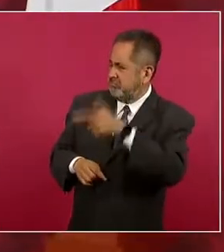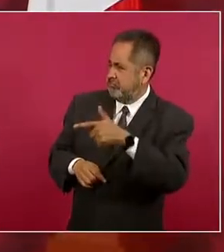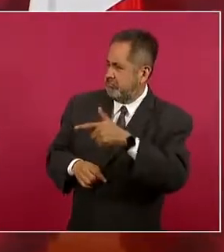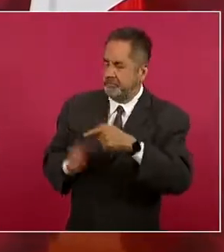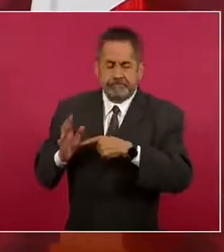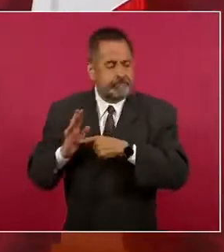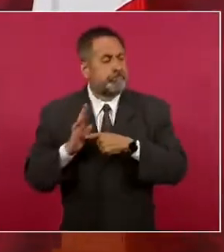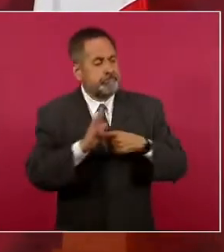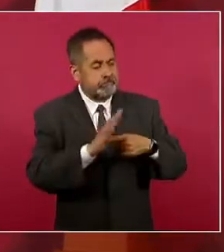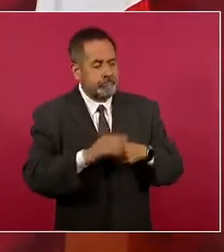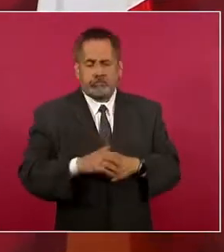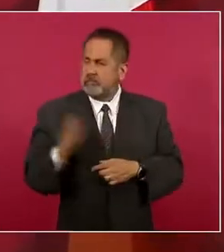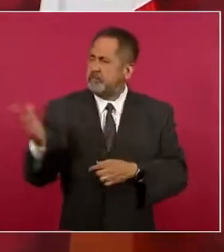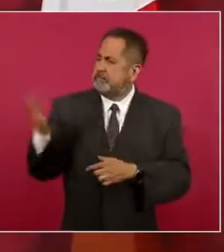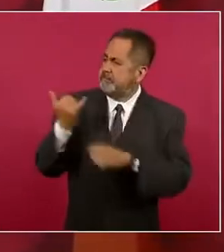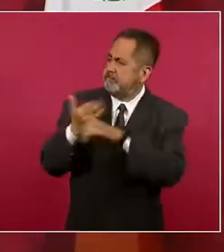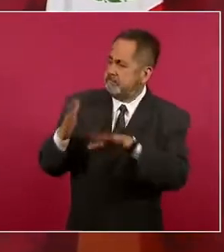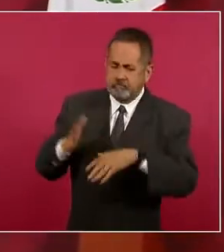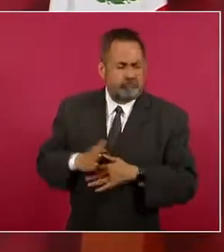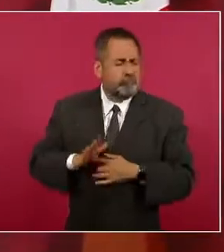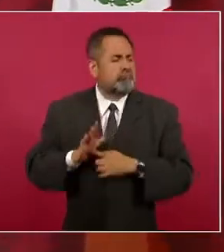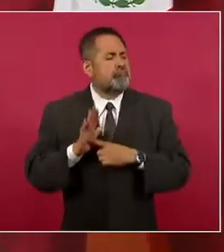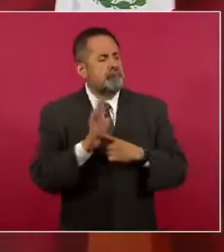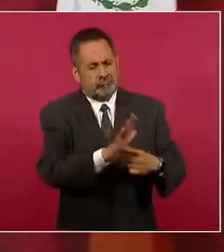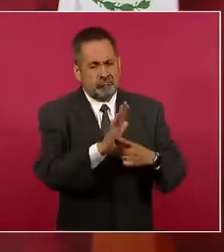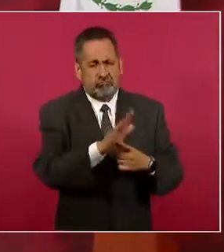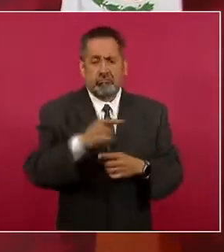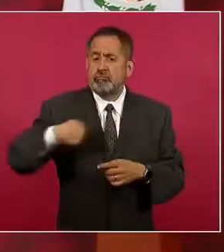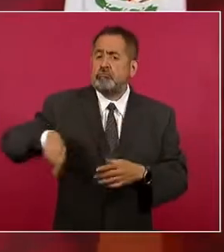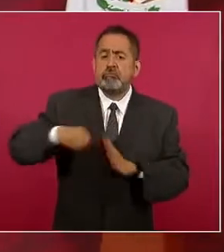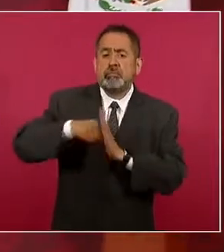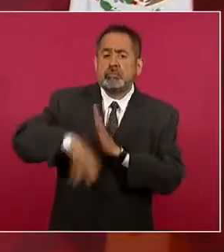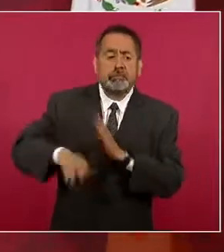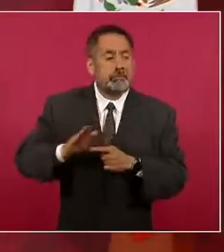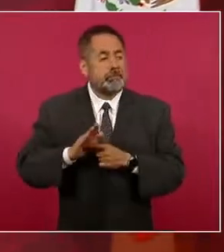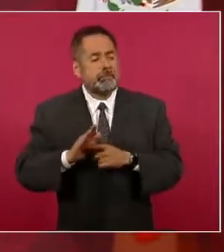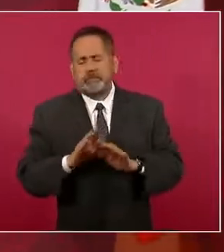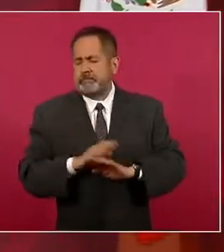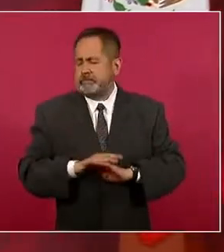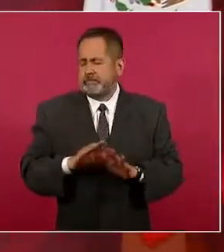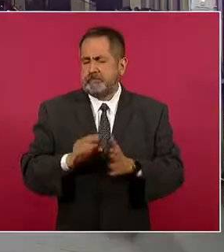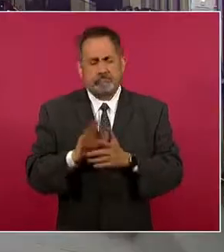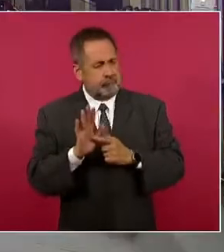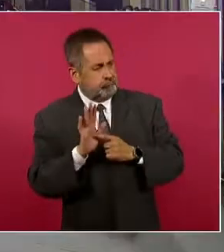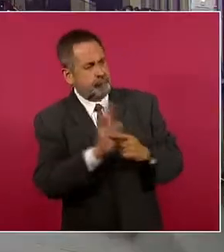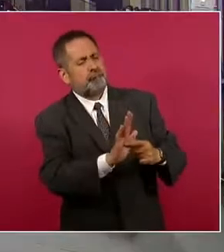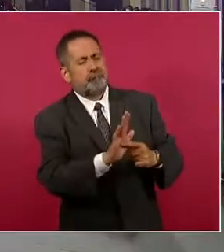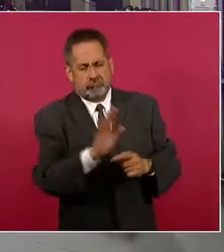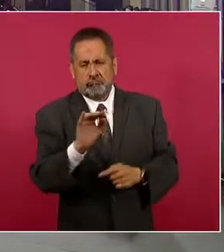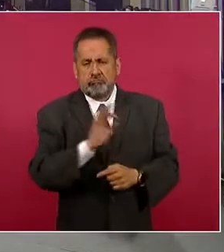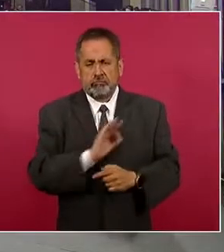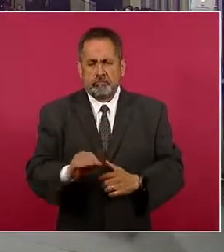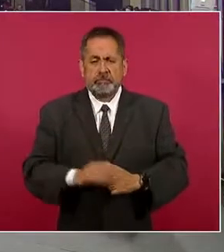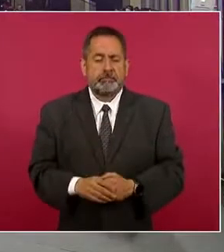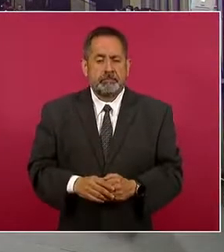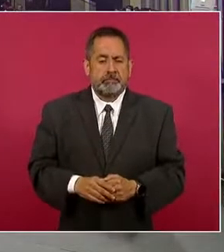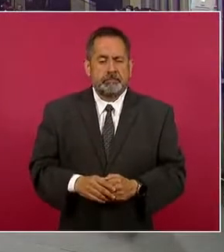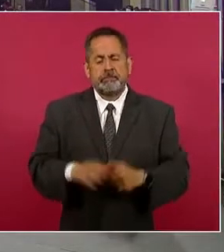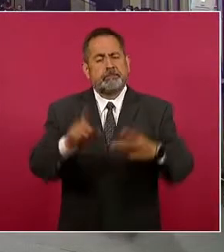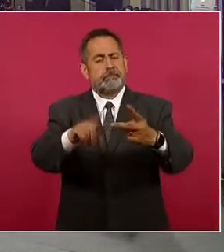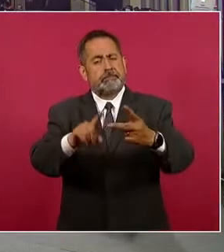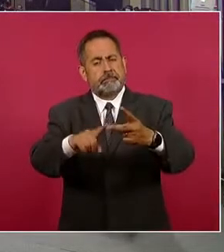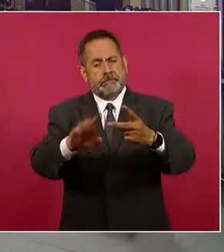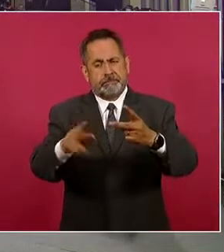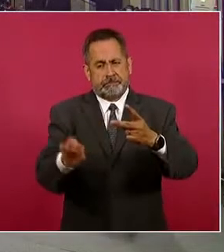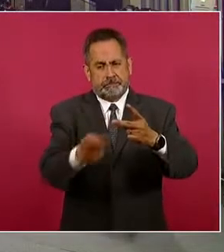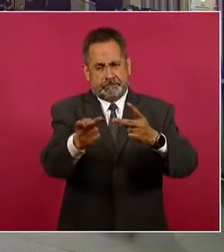a tener. No tenemos nada que ocultar, absolutamente. Gracias, presidente. En un segundo tema que tiene que ver con